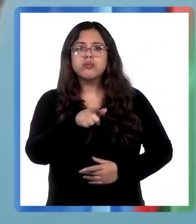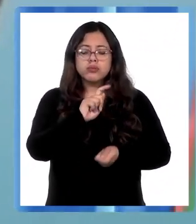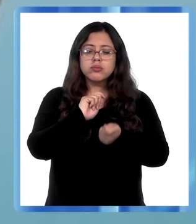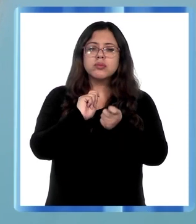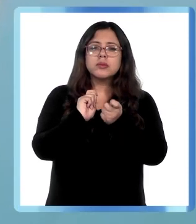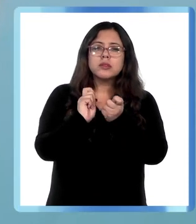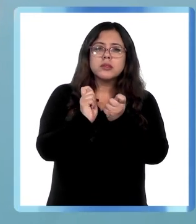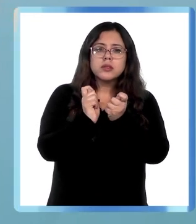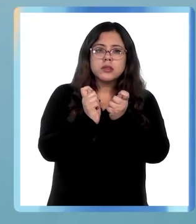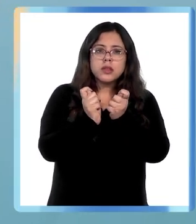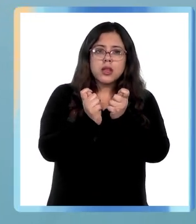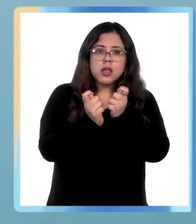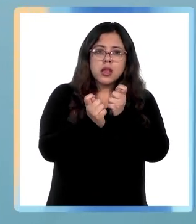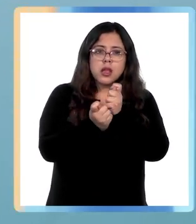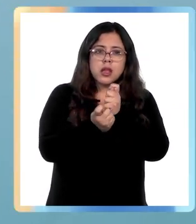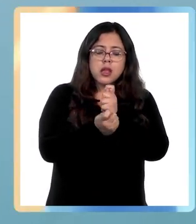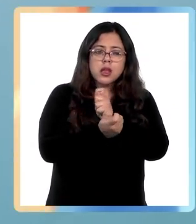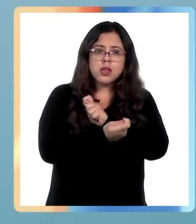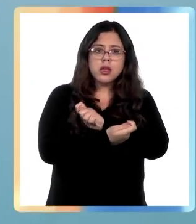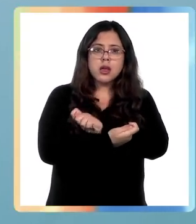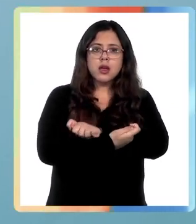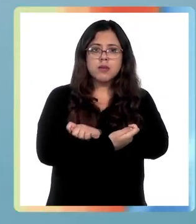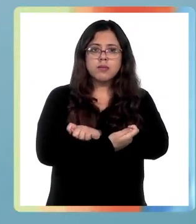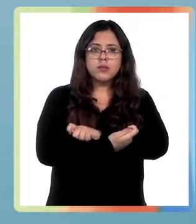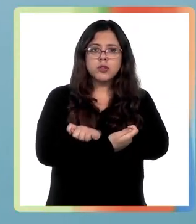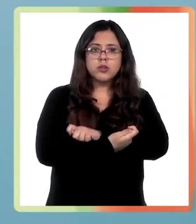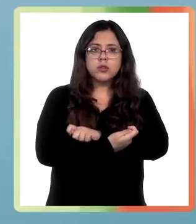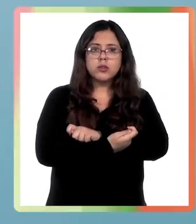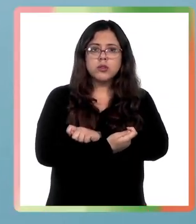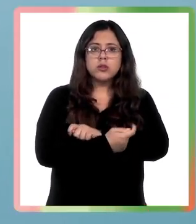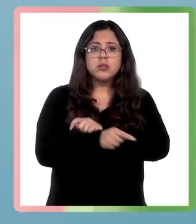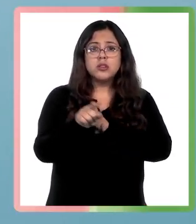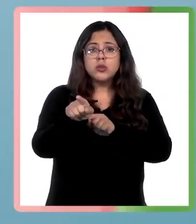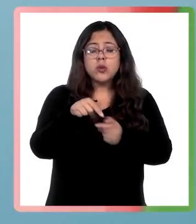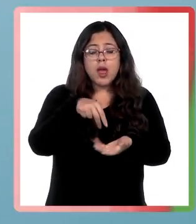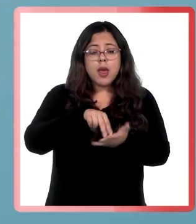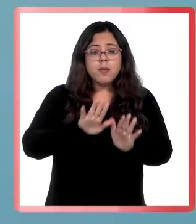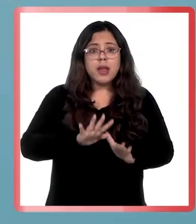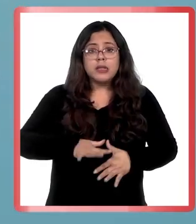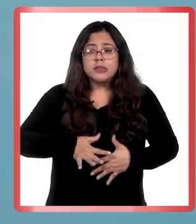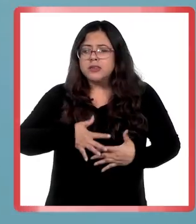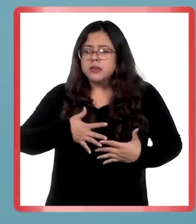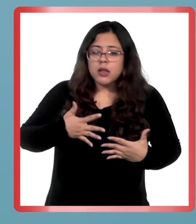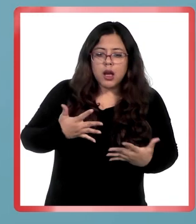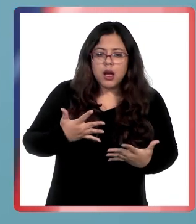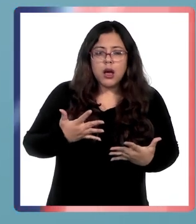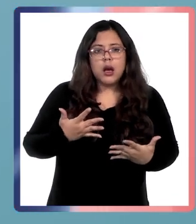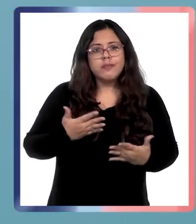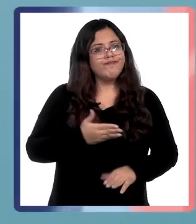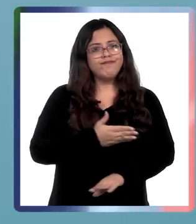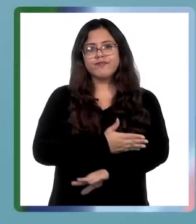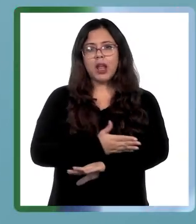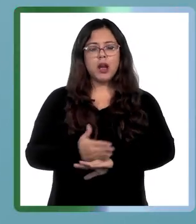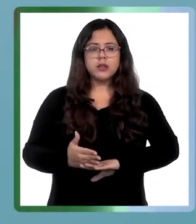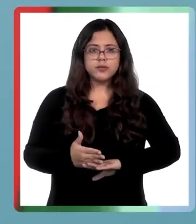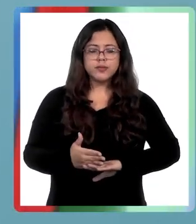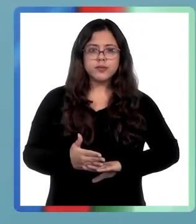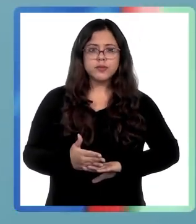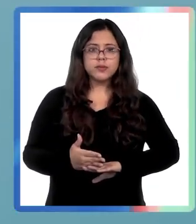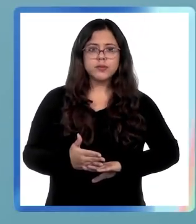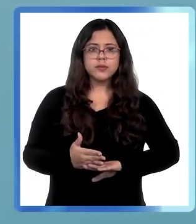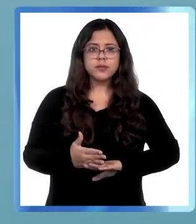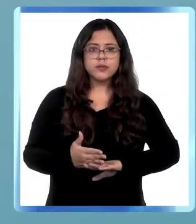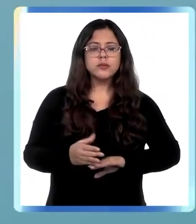estos cambios lentos y si uno espera síntomas, llega tarde. Entonces, lo